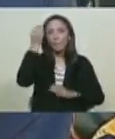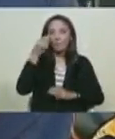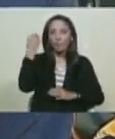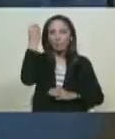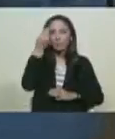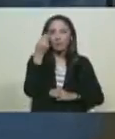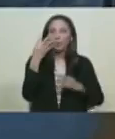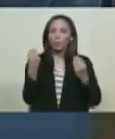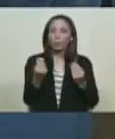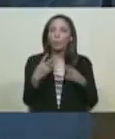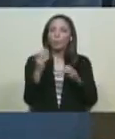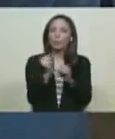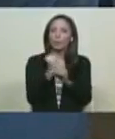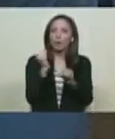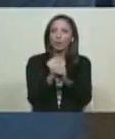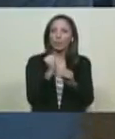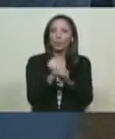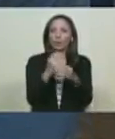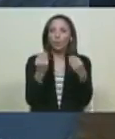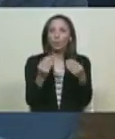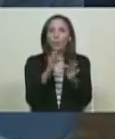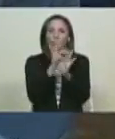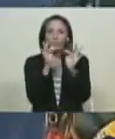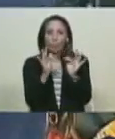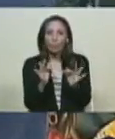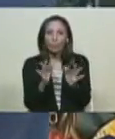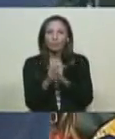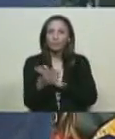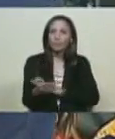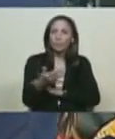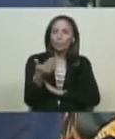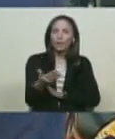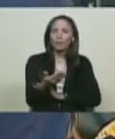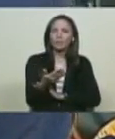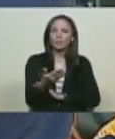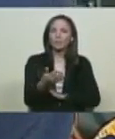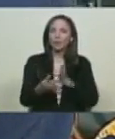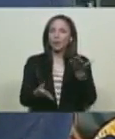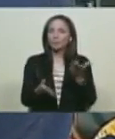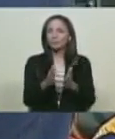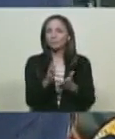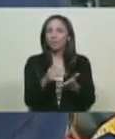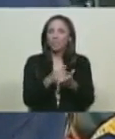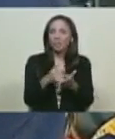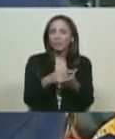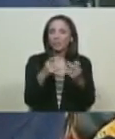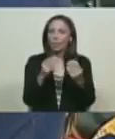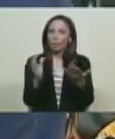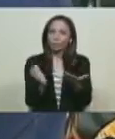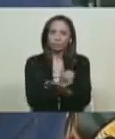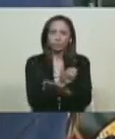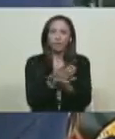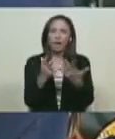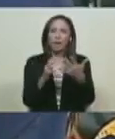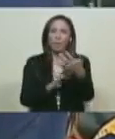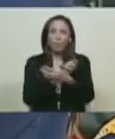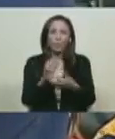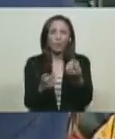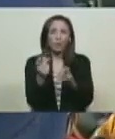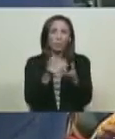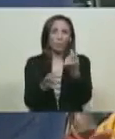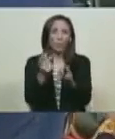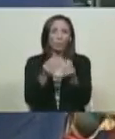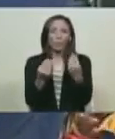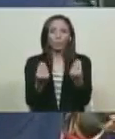los consejos productivos de trabajadores CPT como herramienta fundamental para, para la derrota definitiva de la guerra económica, para